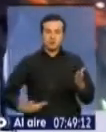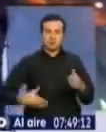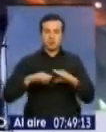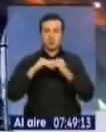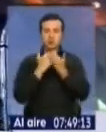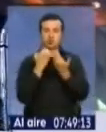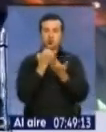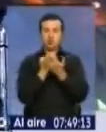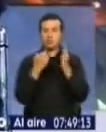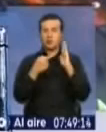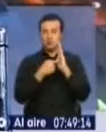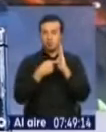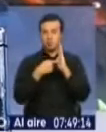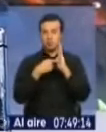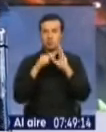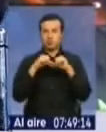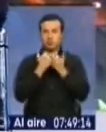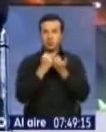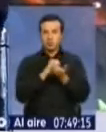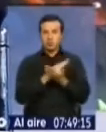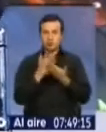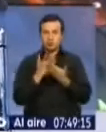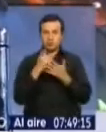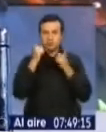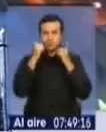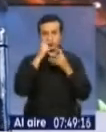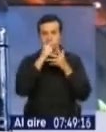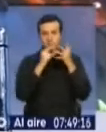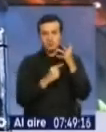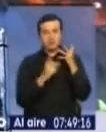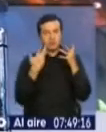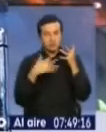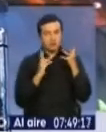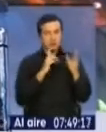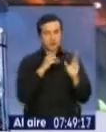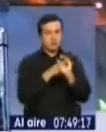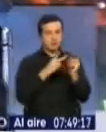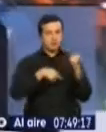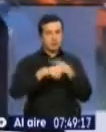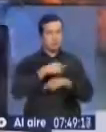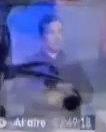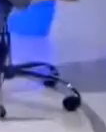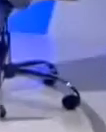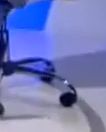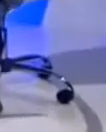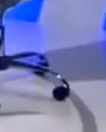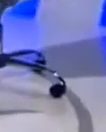Régimen Económico y Tributario y su regulación y control. Ya está con nosotros. Venimos de inmediato.